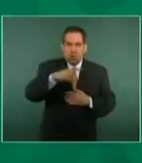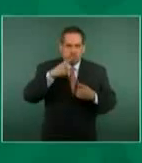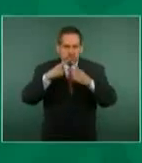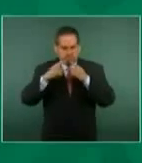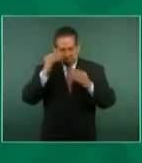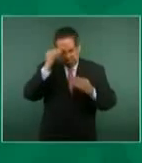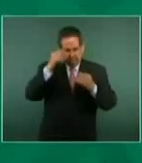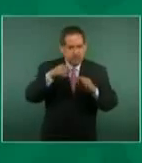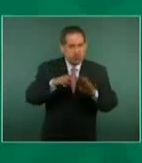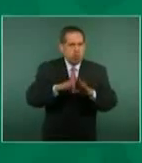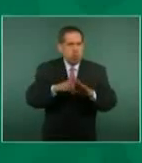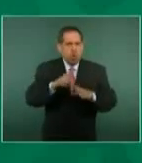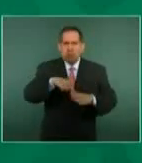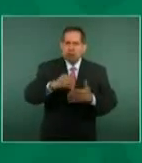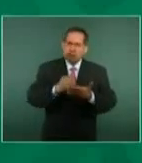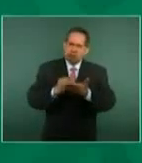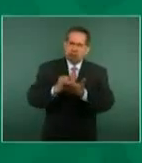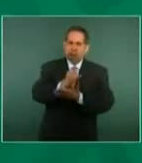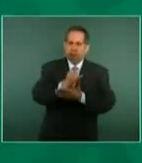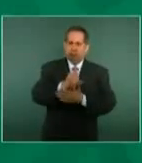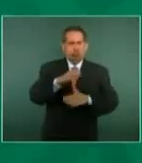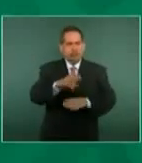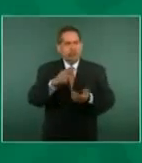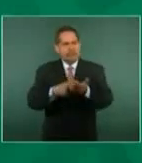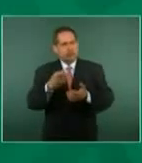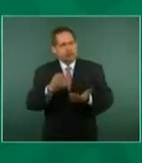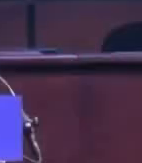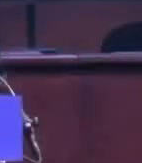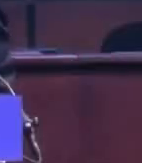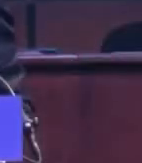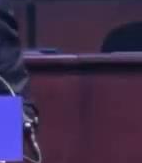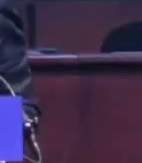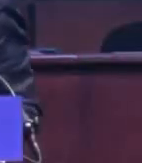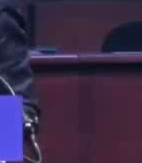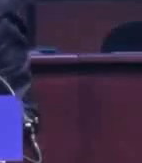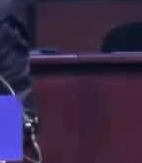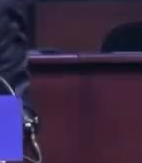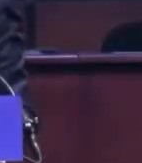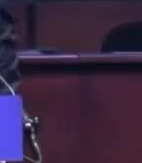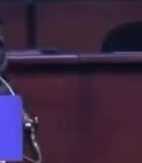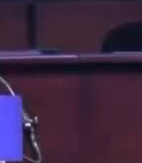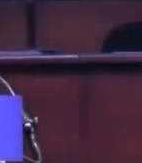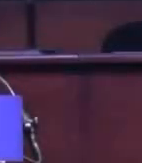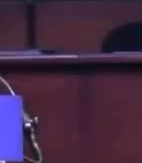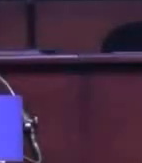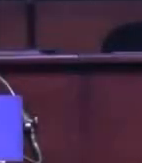a la capilla. Capilla. Para la boda. Y la mamá haciéndole señas y muecas. Y la